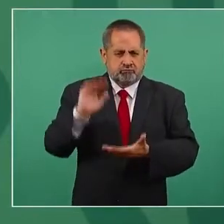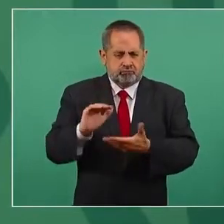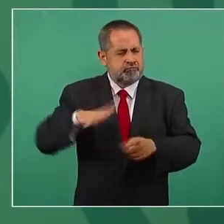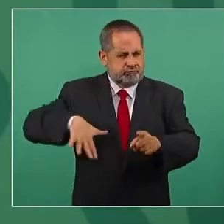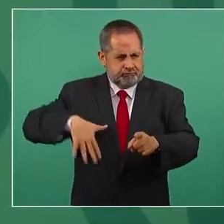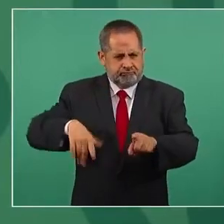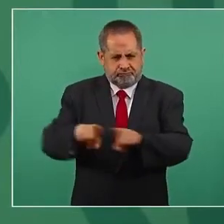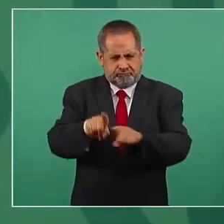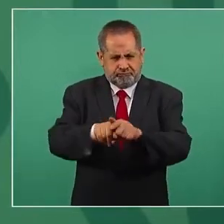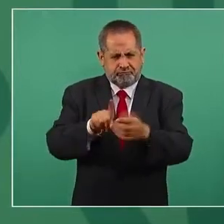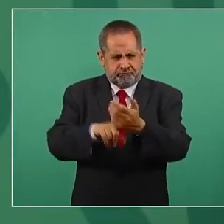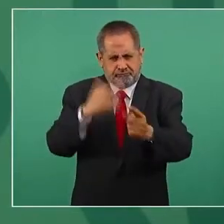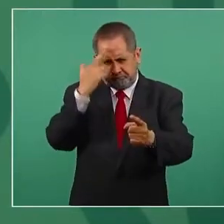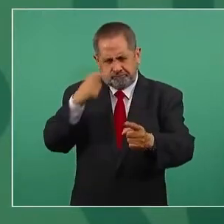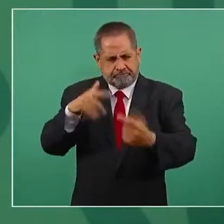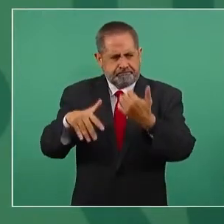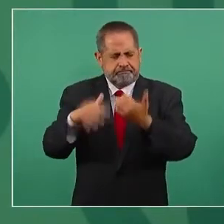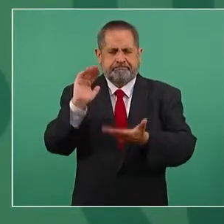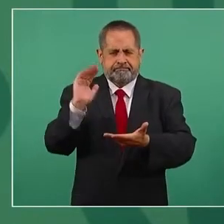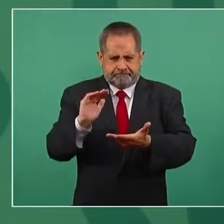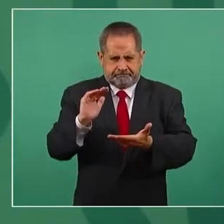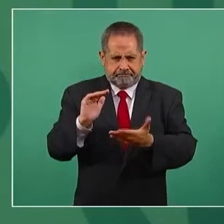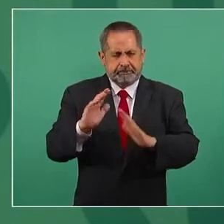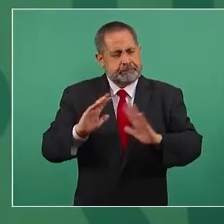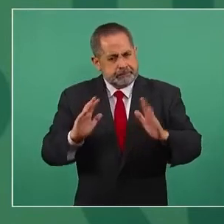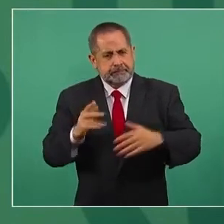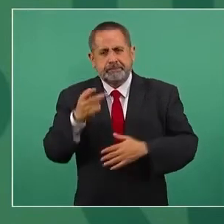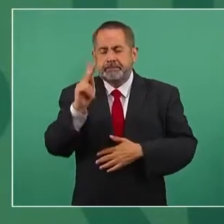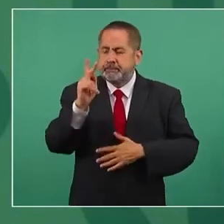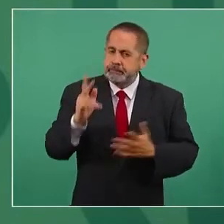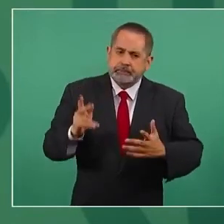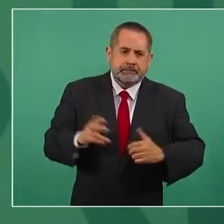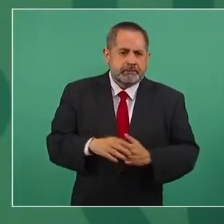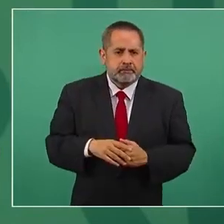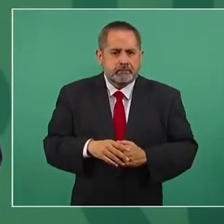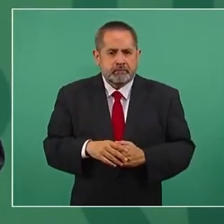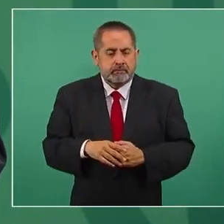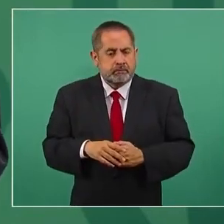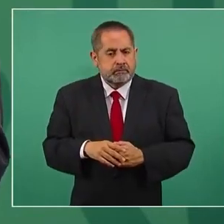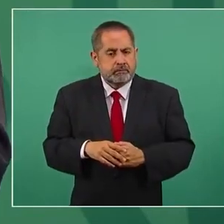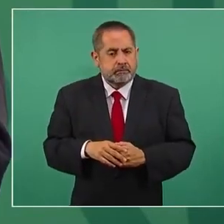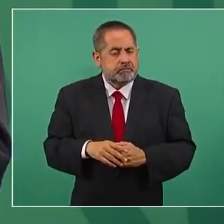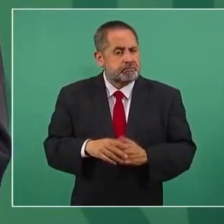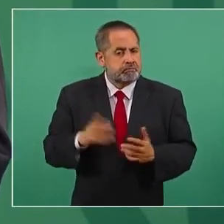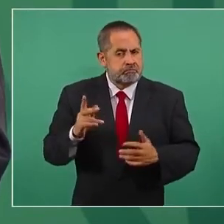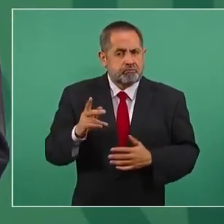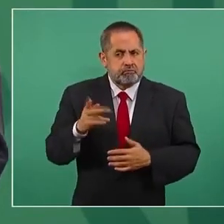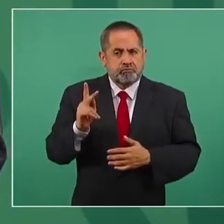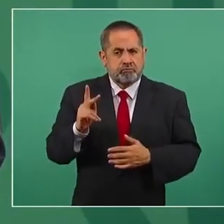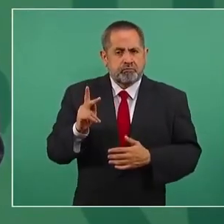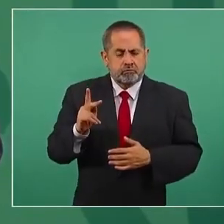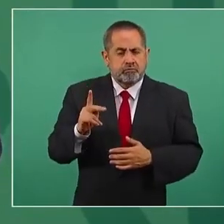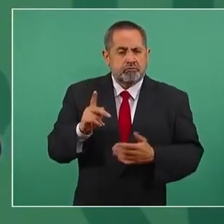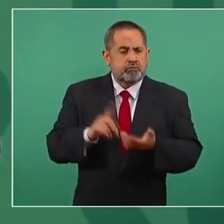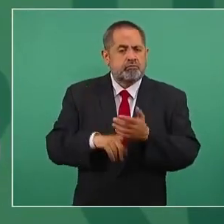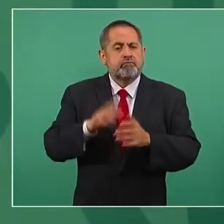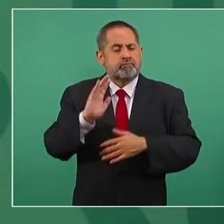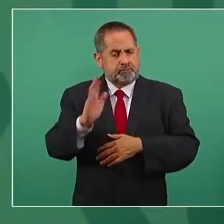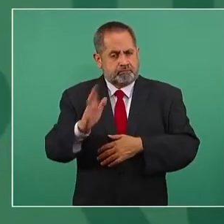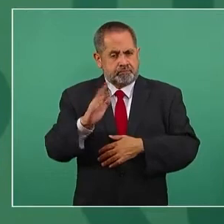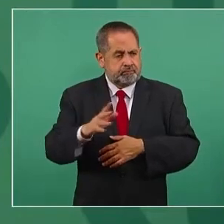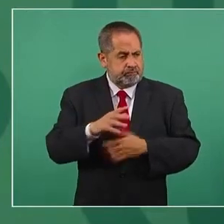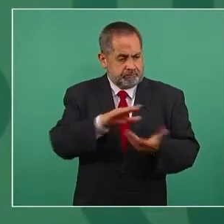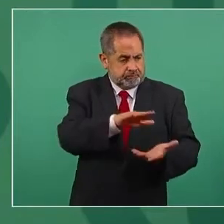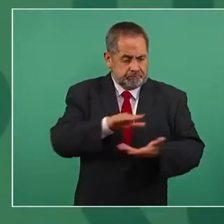lo señalas. Sin embargo, se envió a